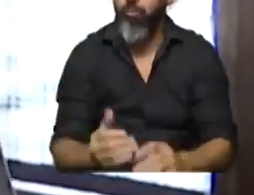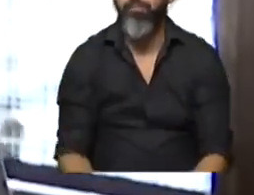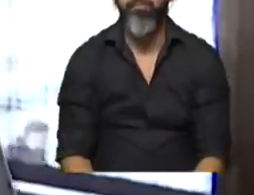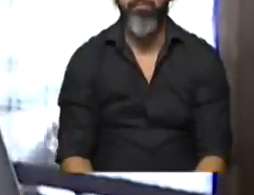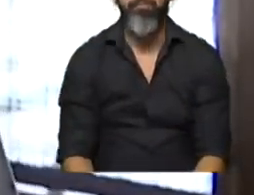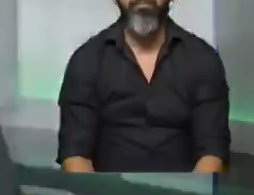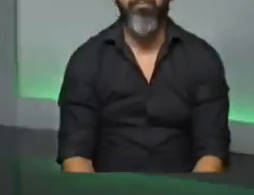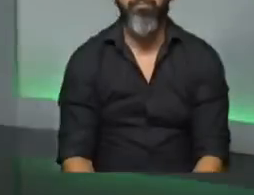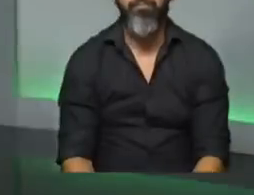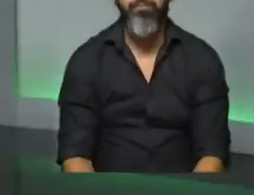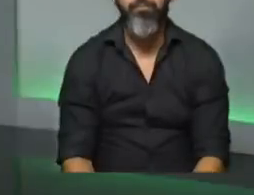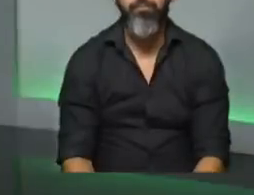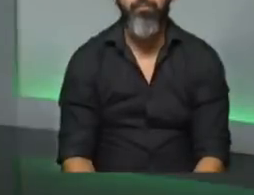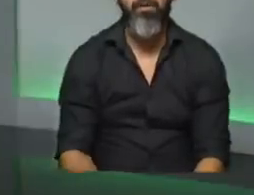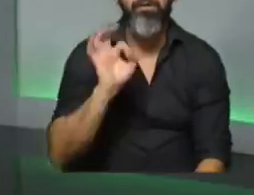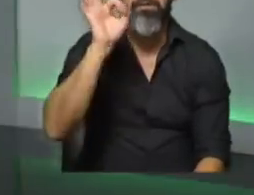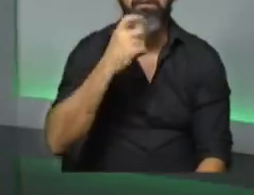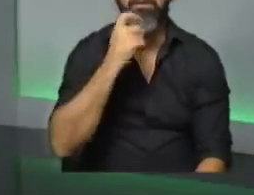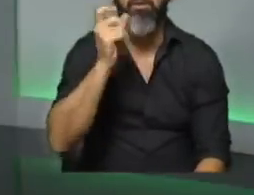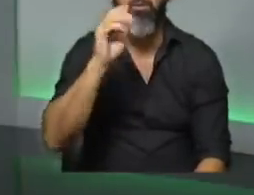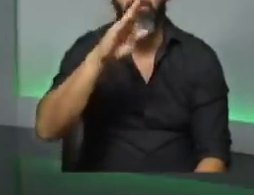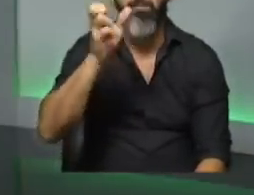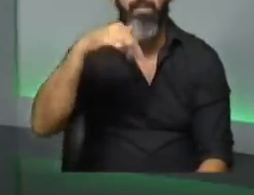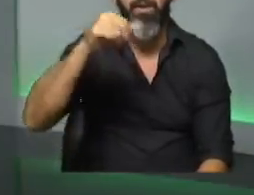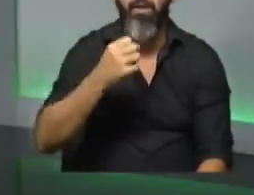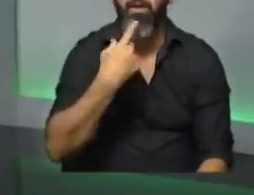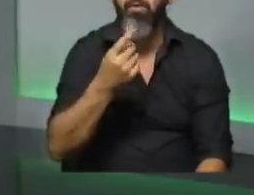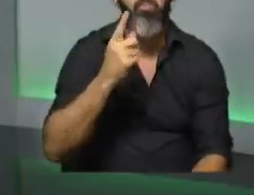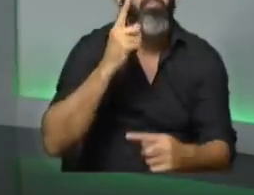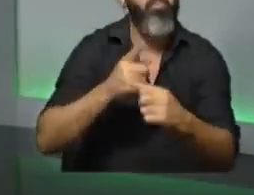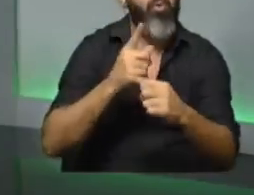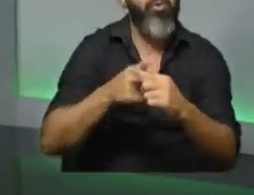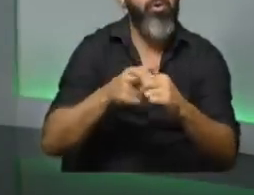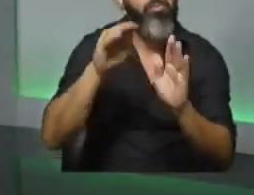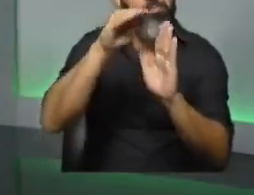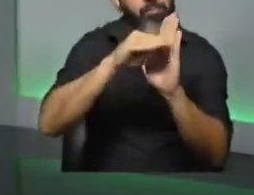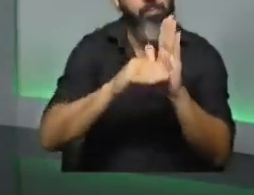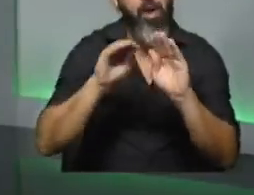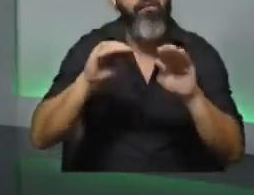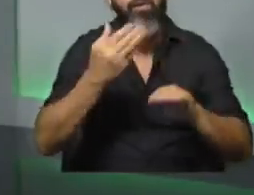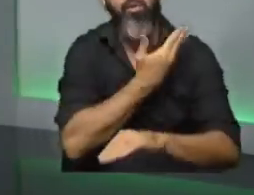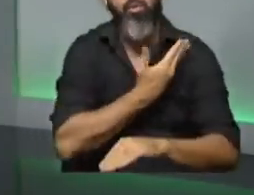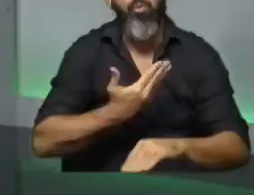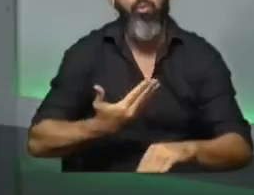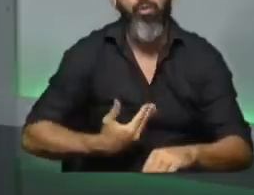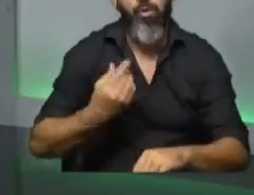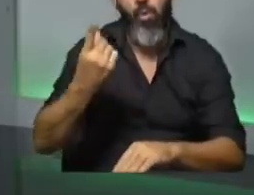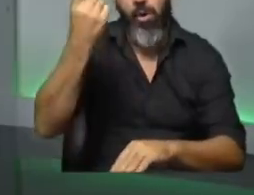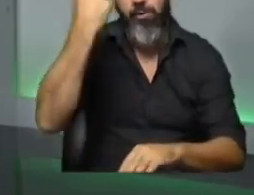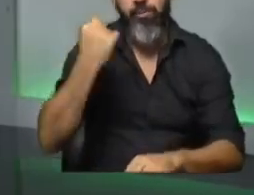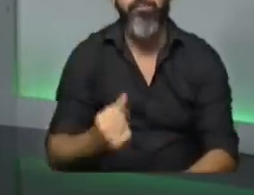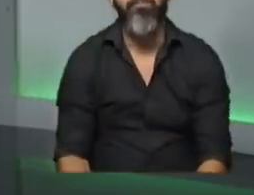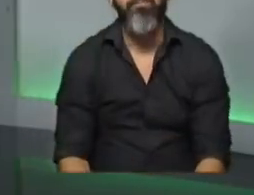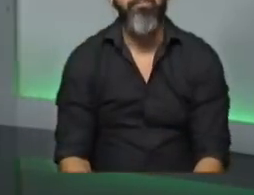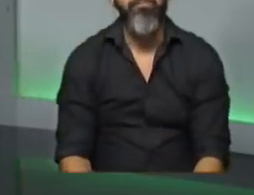hoy el senador Colorado Adrián Peña valoró de forma positiva las medidas anunciadas por el poder ejecutivo en el marco de